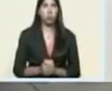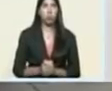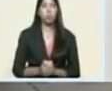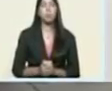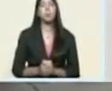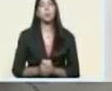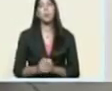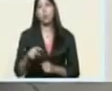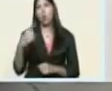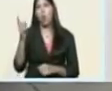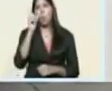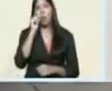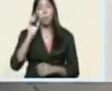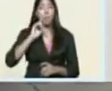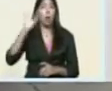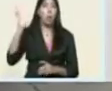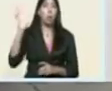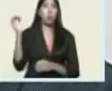drama,